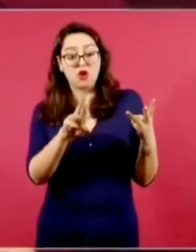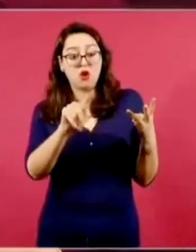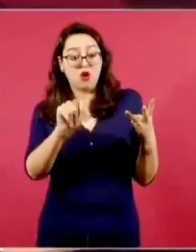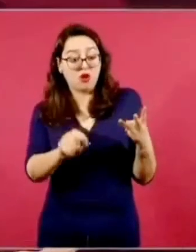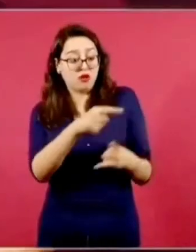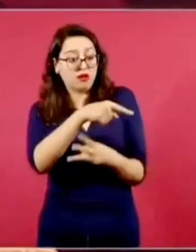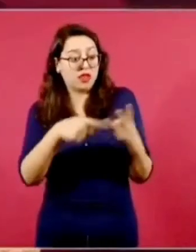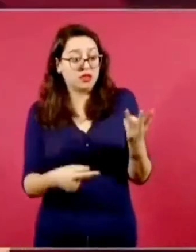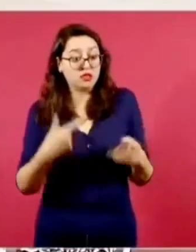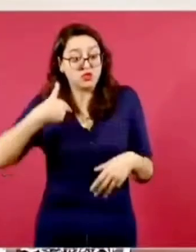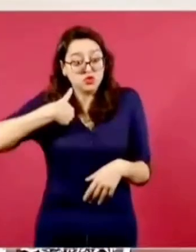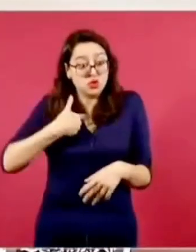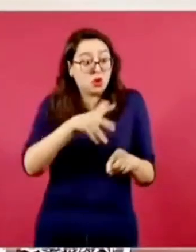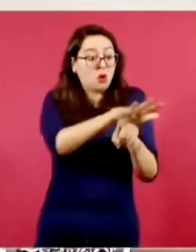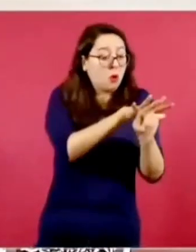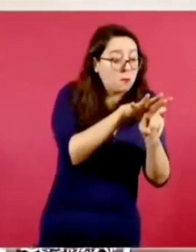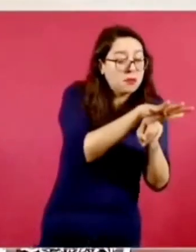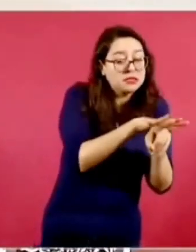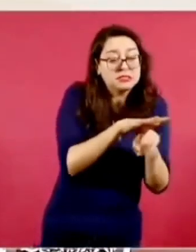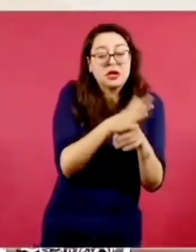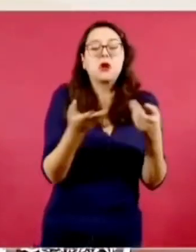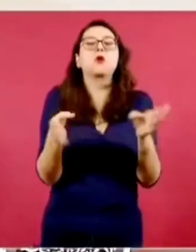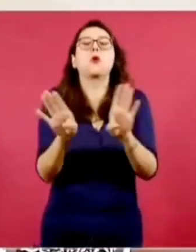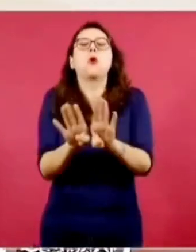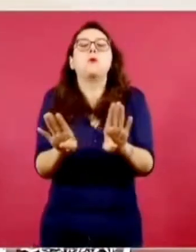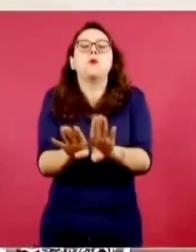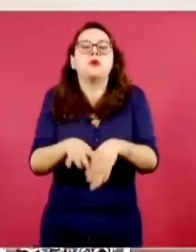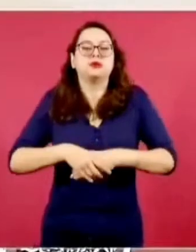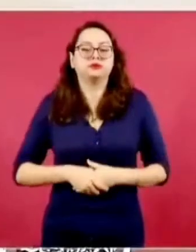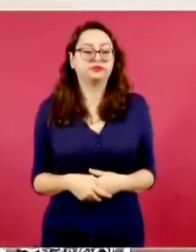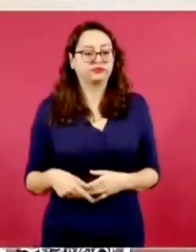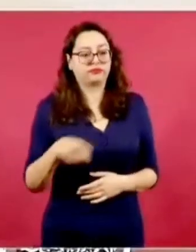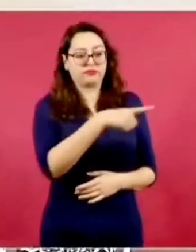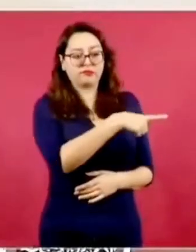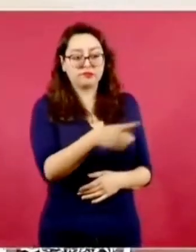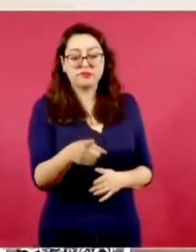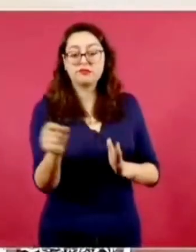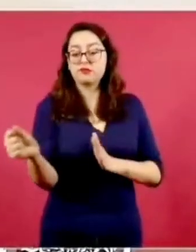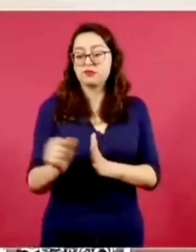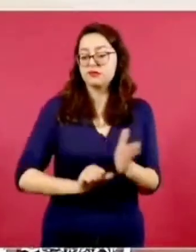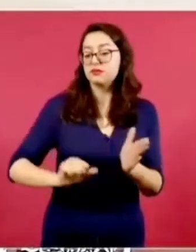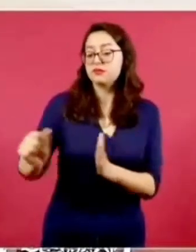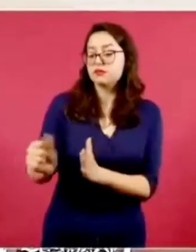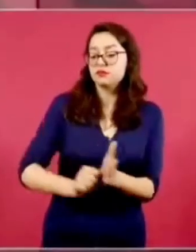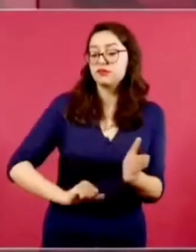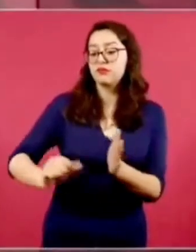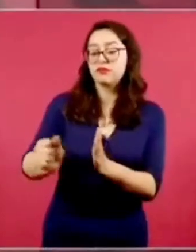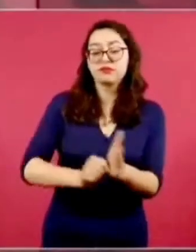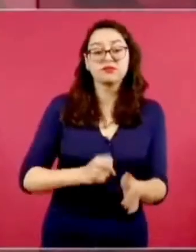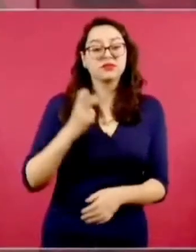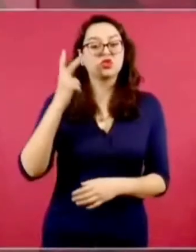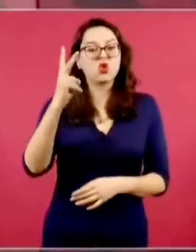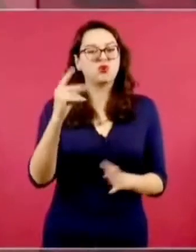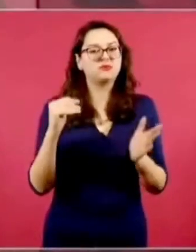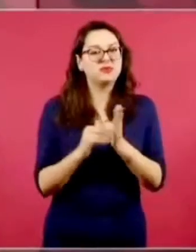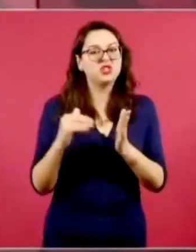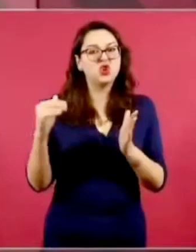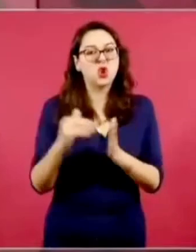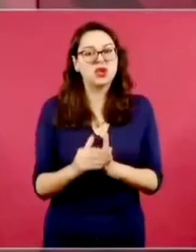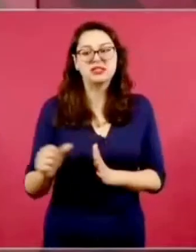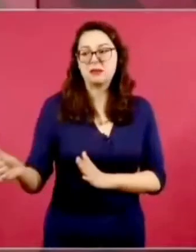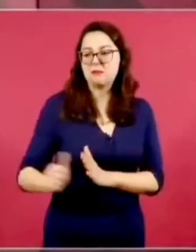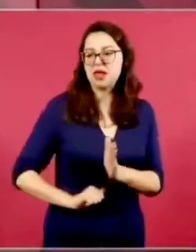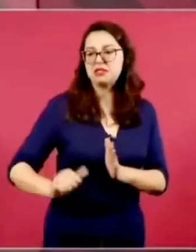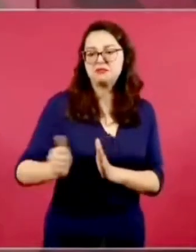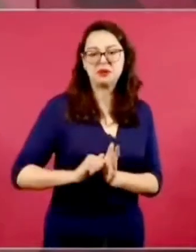recibe 2 millones de pesos mensuales. ¿Y para qué le pagan tanto?